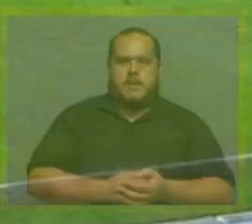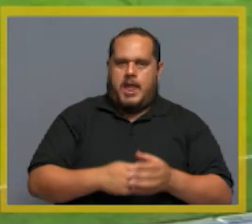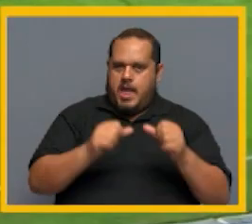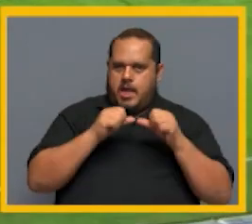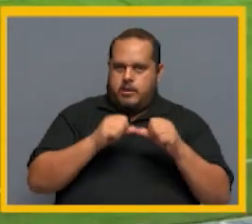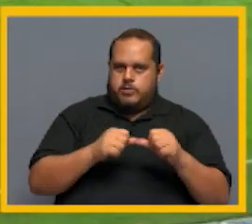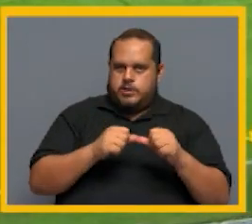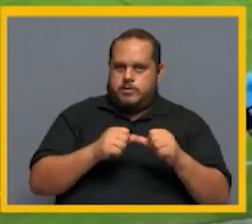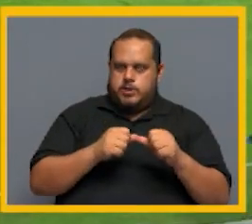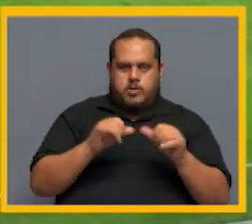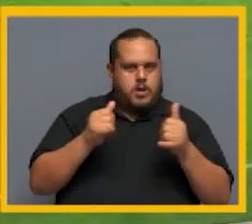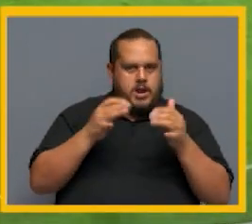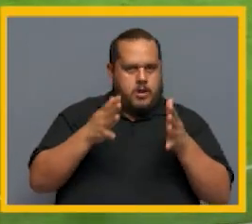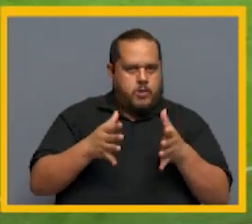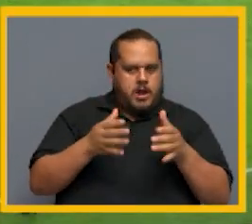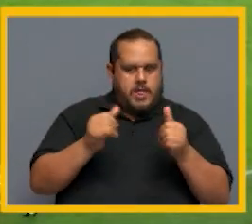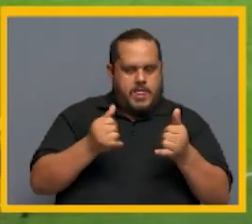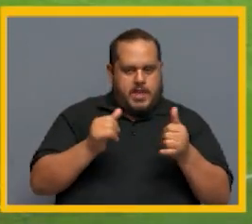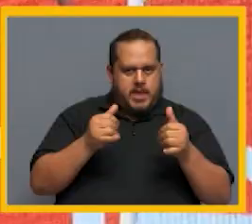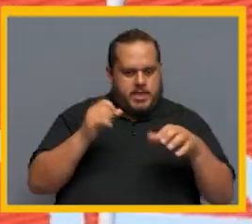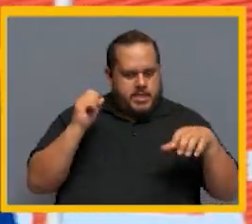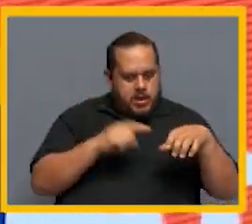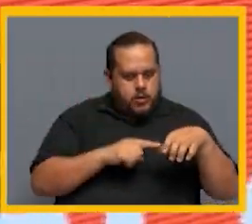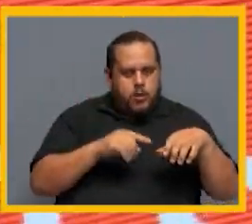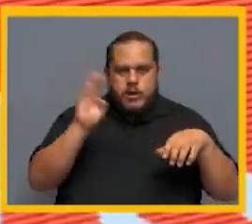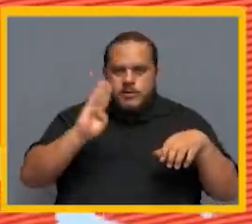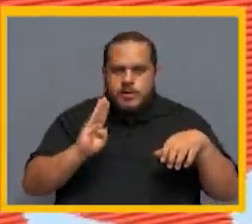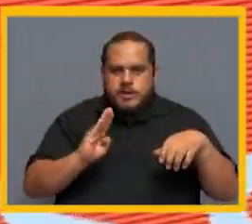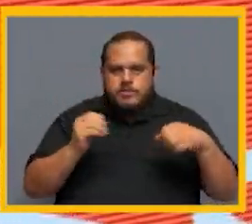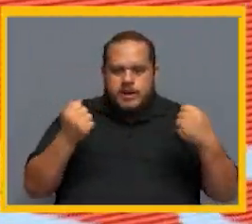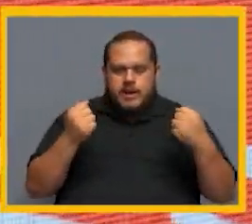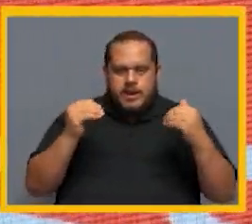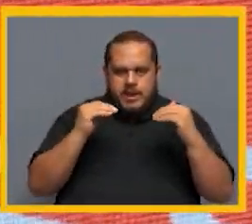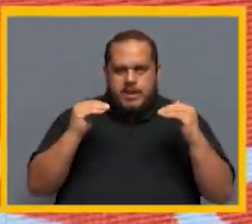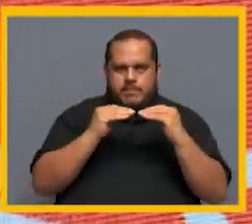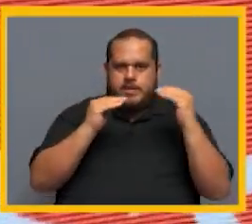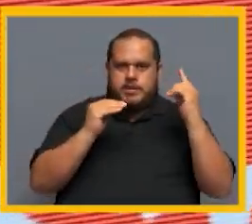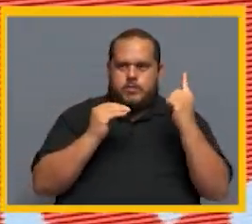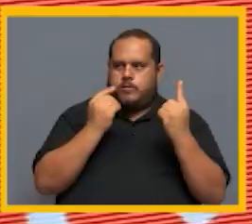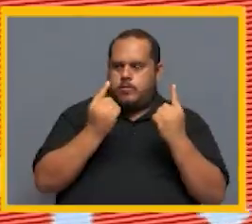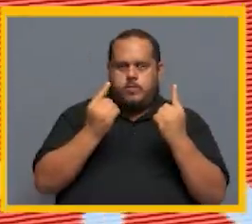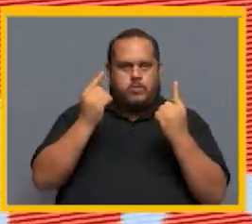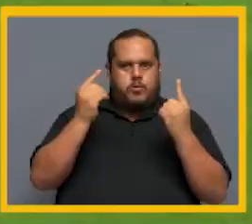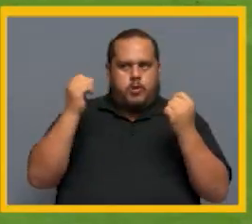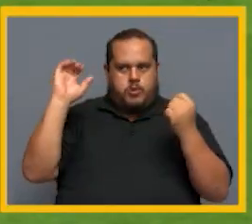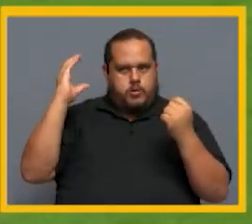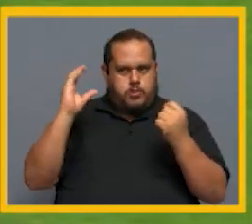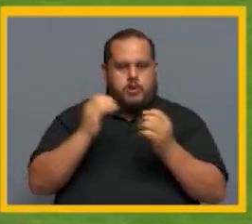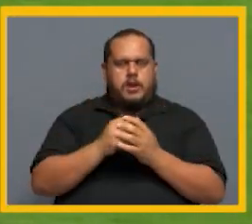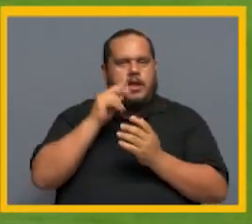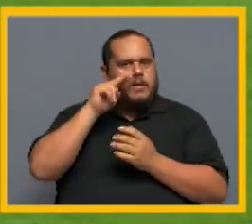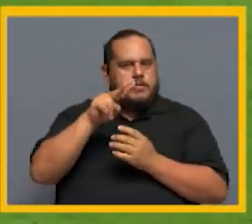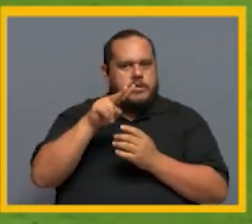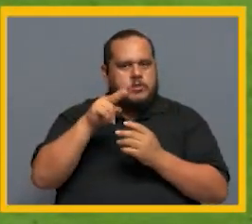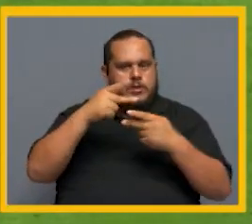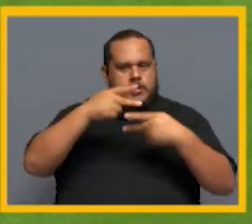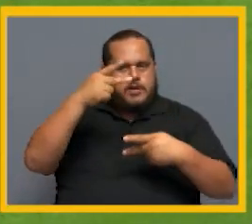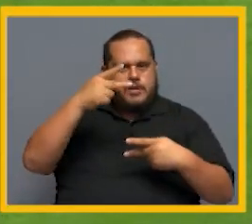A continuación, la jugada del gol de Brasil para el empate 1-1 ante Colombia, visto desde la cabina del